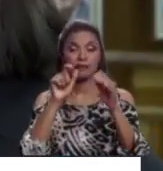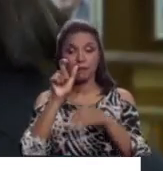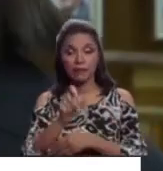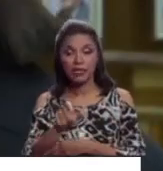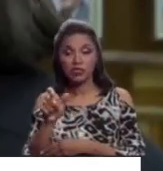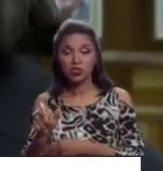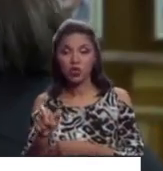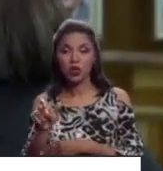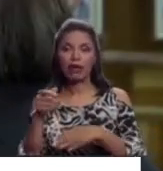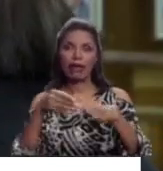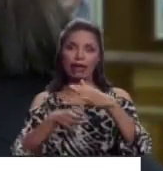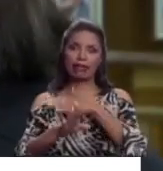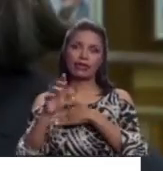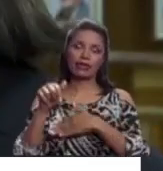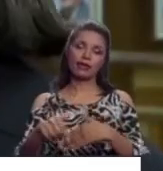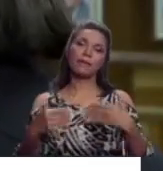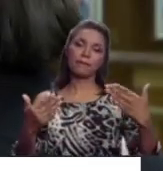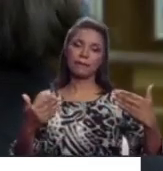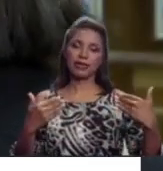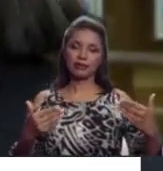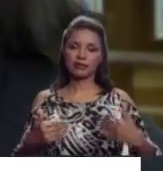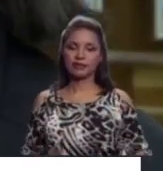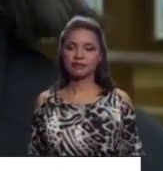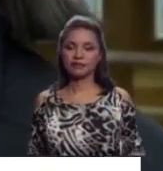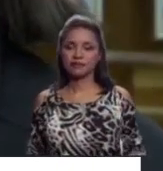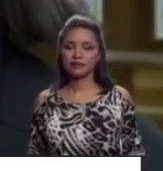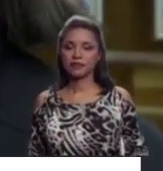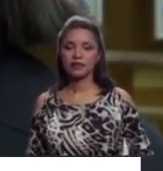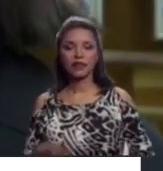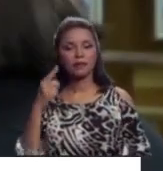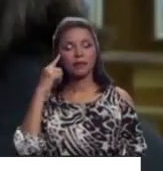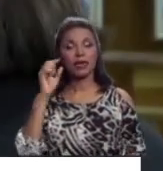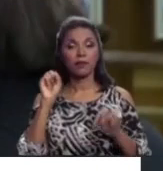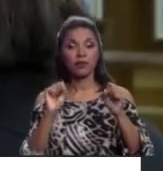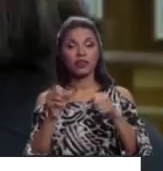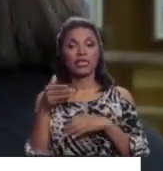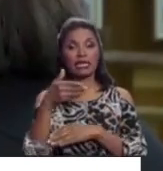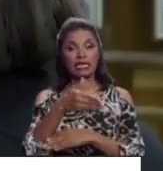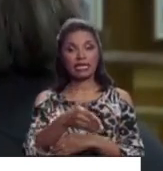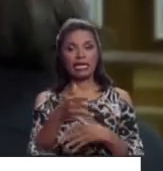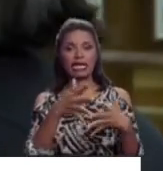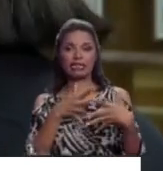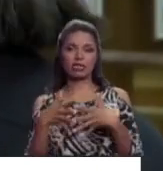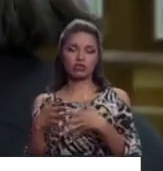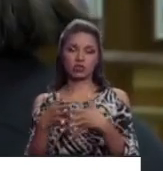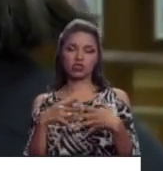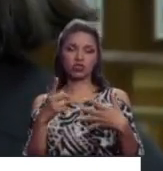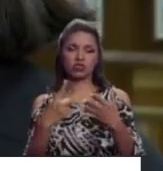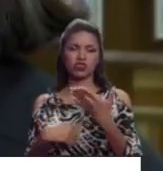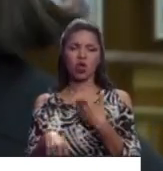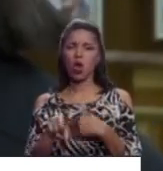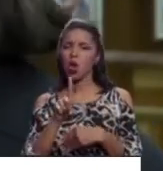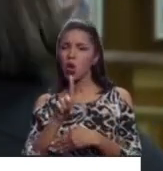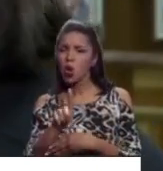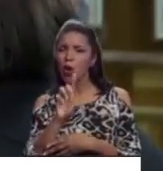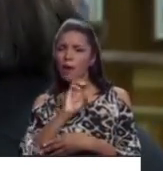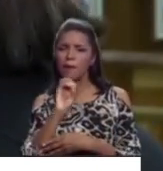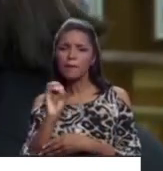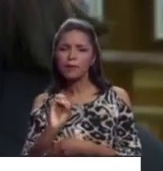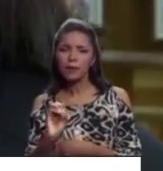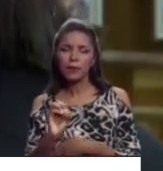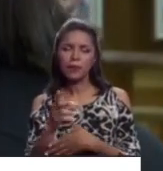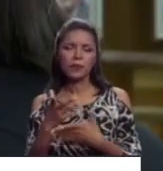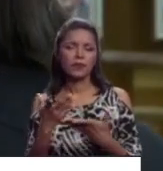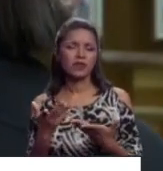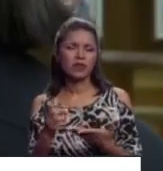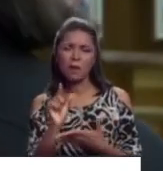Darién, que han pasado en su tránsito hacia el norte. Solo el 1%, el 0.01% quiere quedarse de refugiado. Ellos quieren seguir hacia